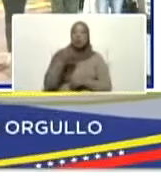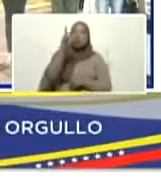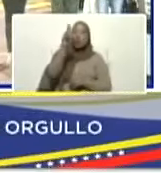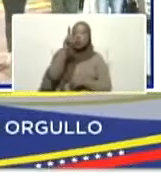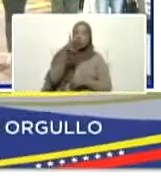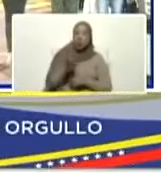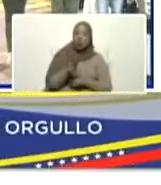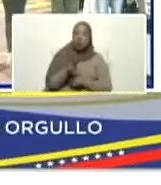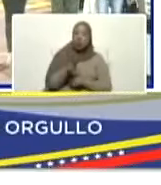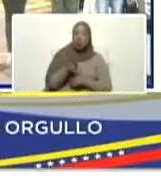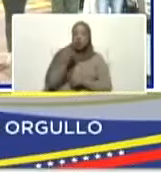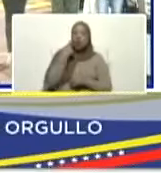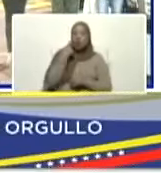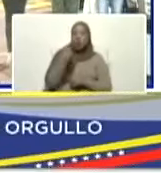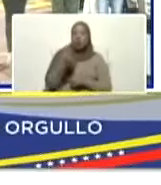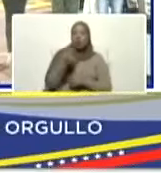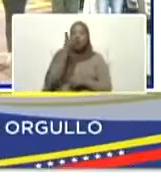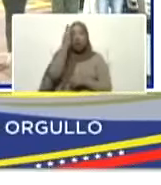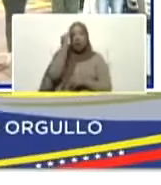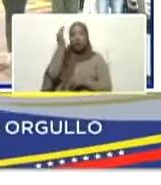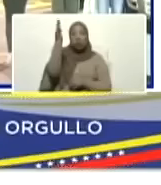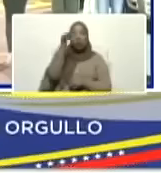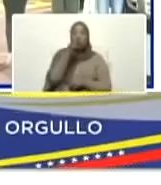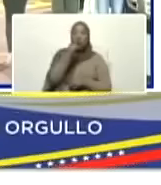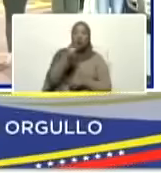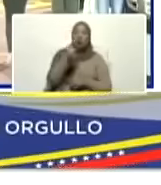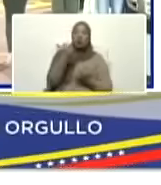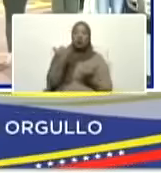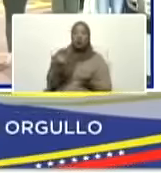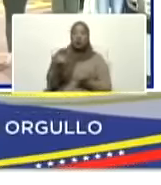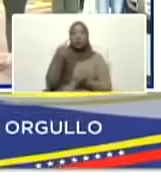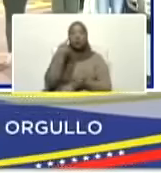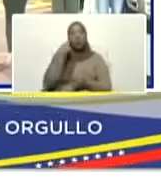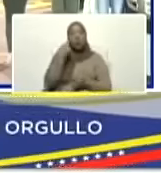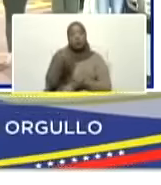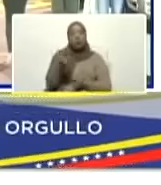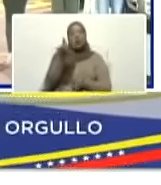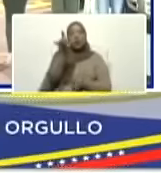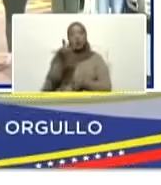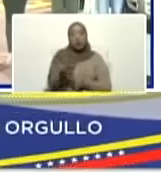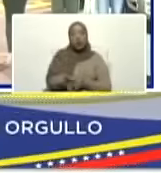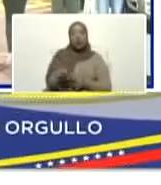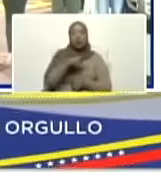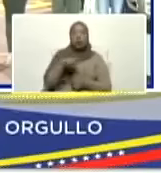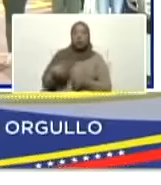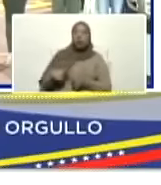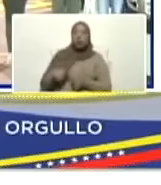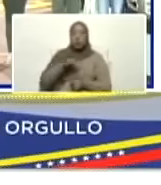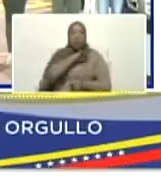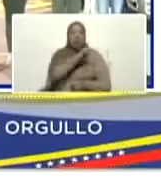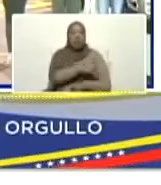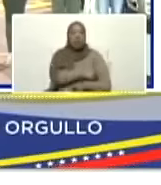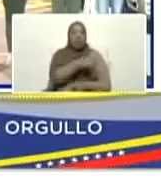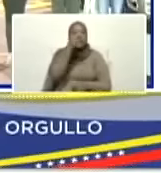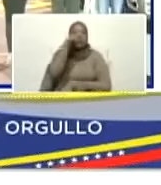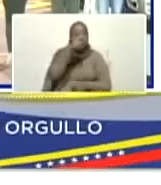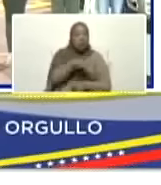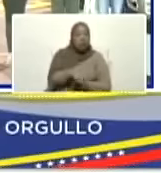días. Yo veo a Dios en la mirada de ustedes, en la fuerza del pueblo.